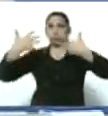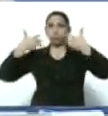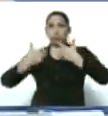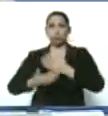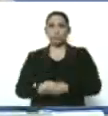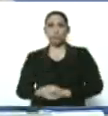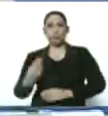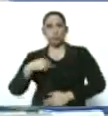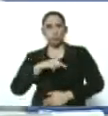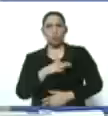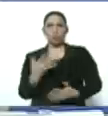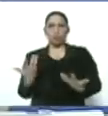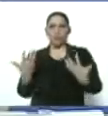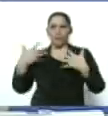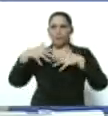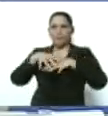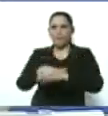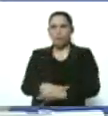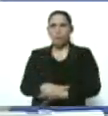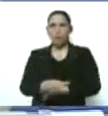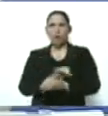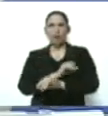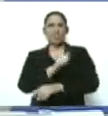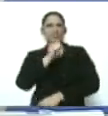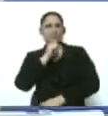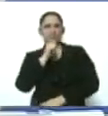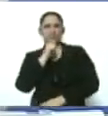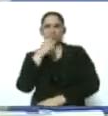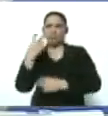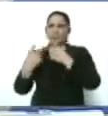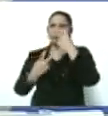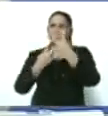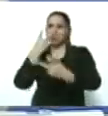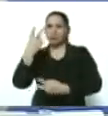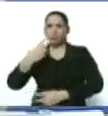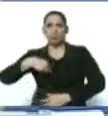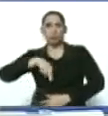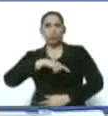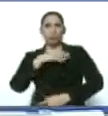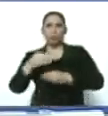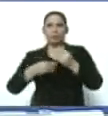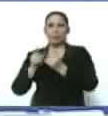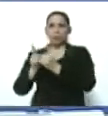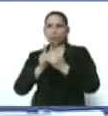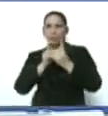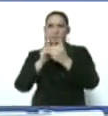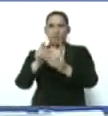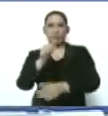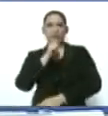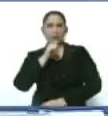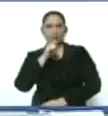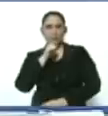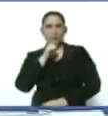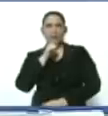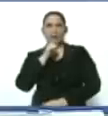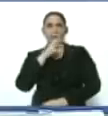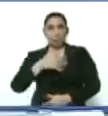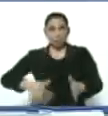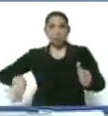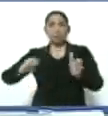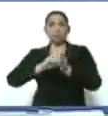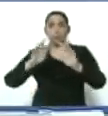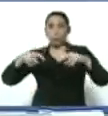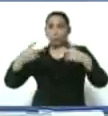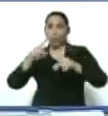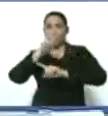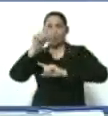Vamos cruzando a quién ya lo visitamos, a quién le estamos haciendo seguimiento, si se reitera en la nueva